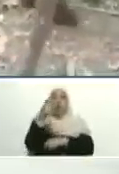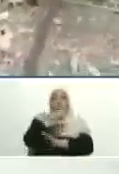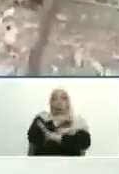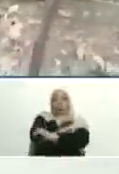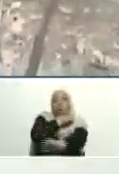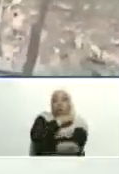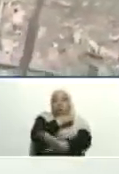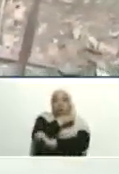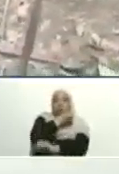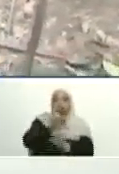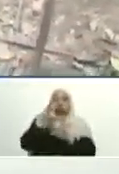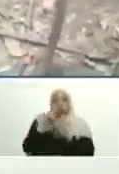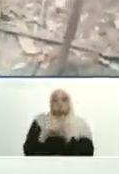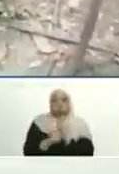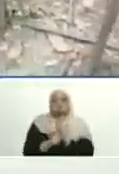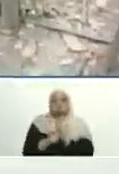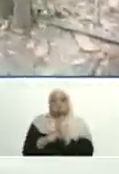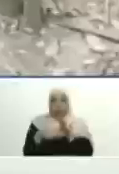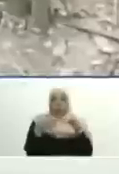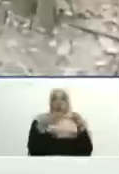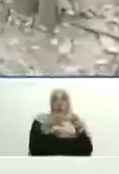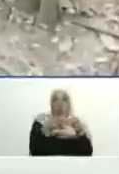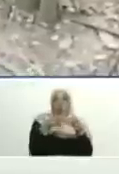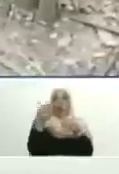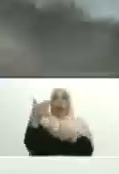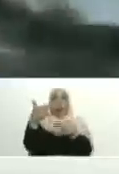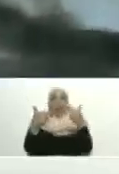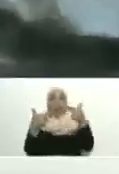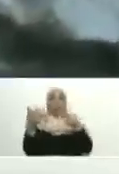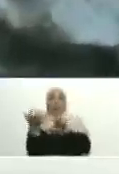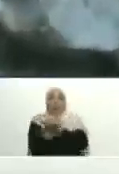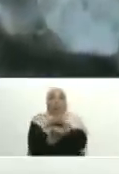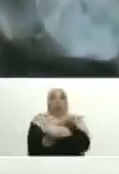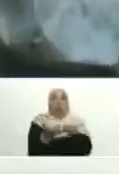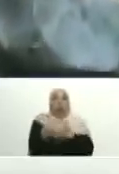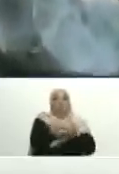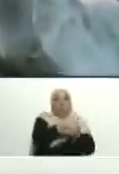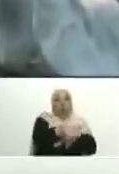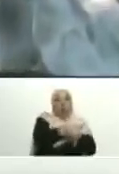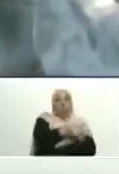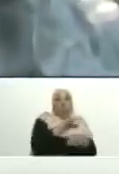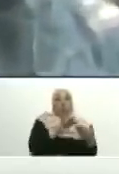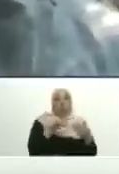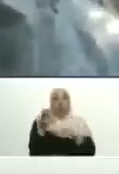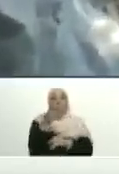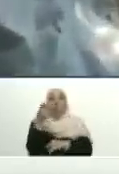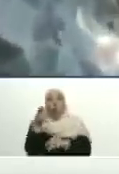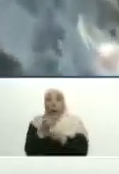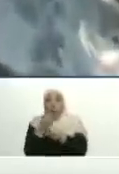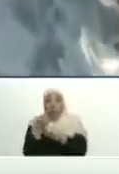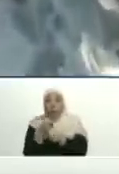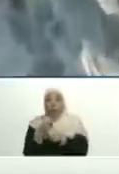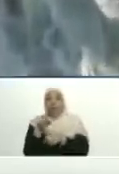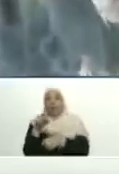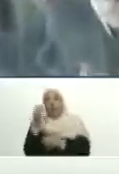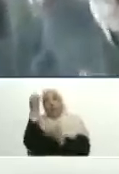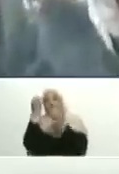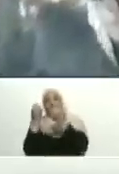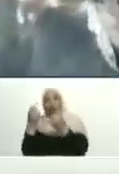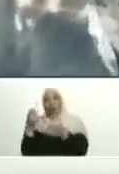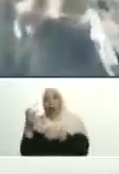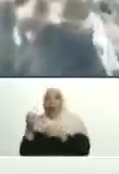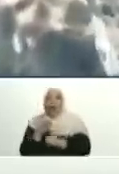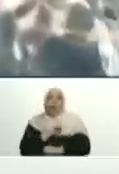GEDO, a los grupos armados generadores de violencia y a las organizaciones terroristas